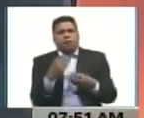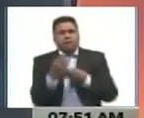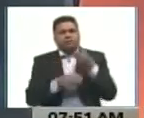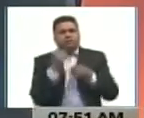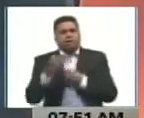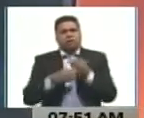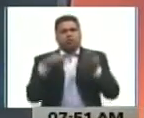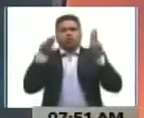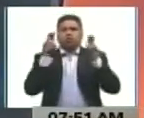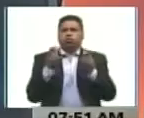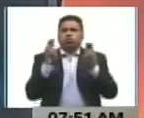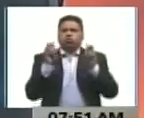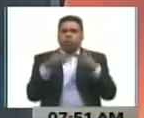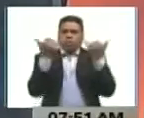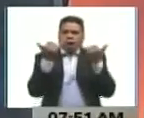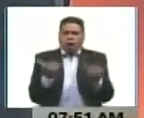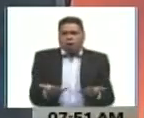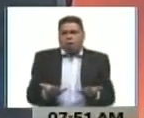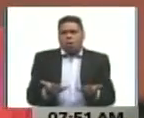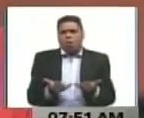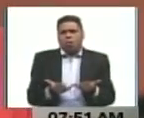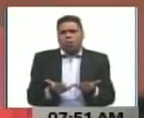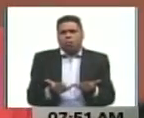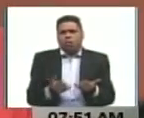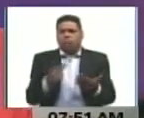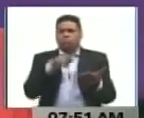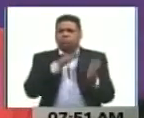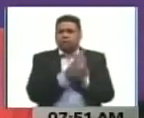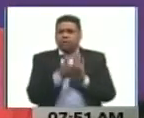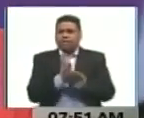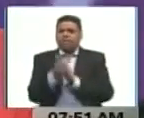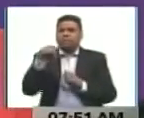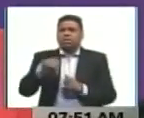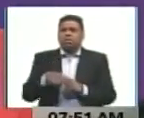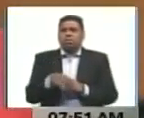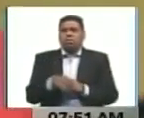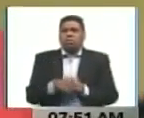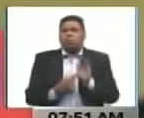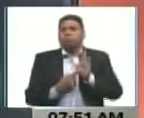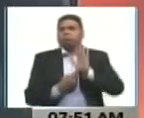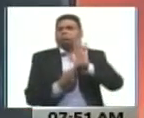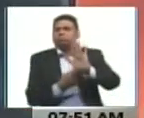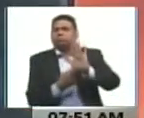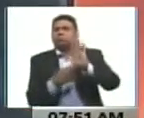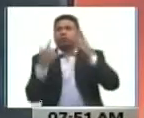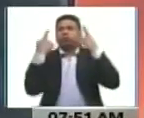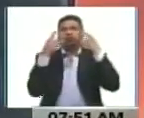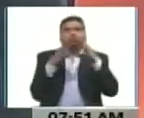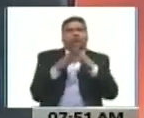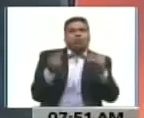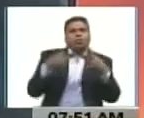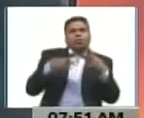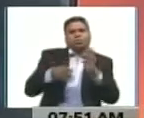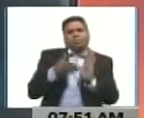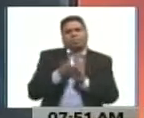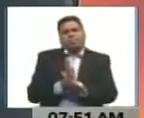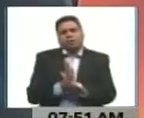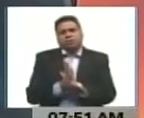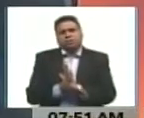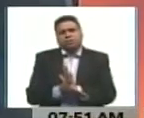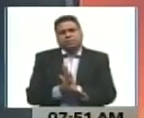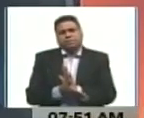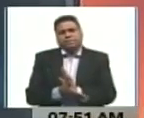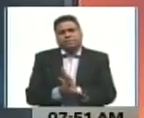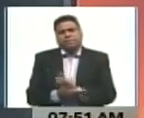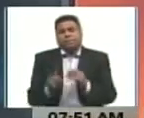nuevos, actuales, para las circunstancias actuales, para afrontar esos desafíos. Y creo que es evidente que estos